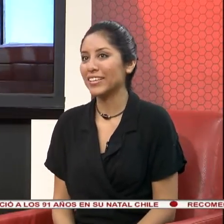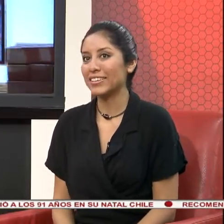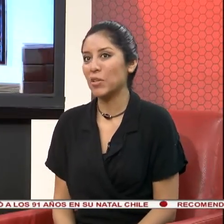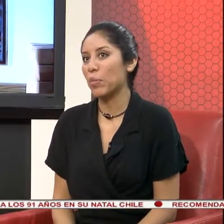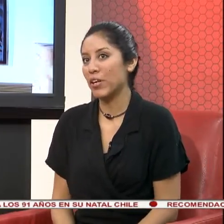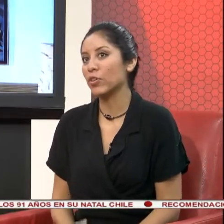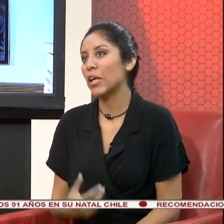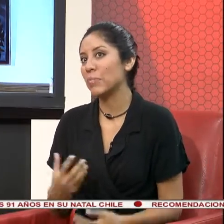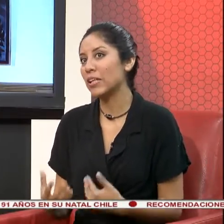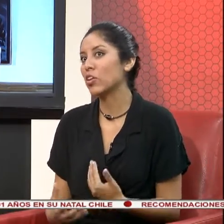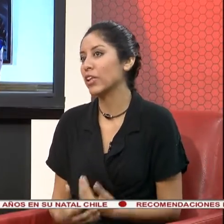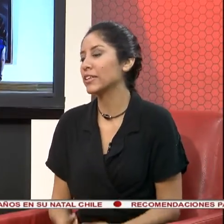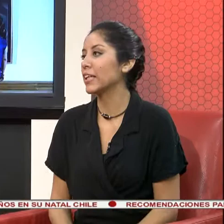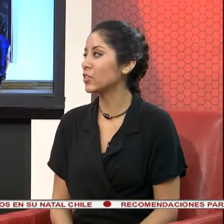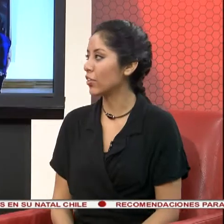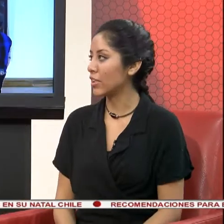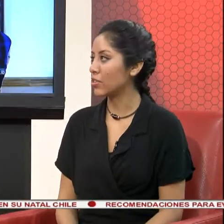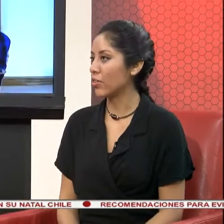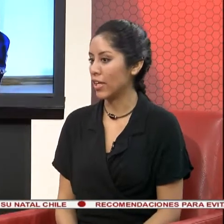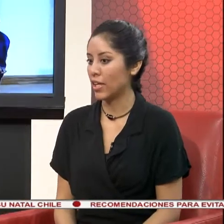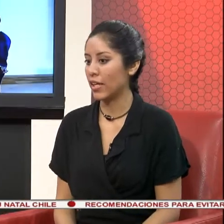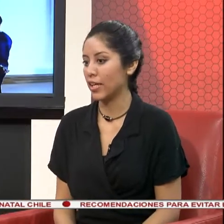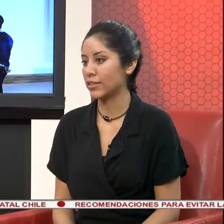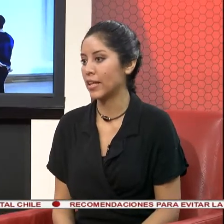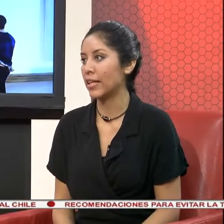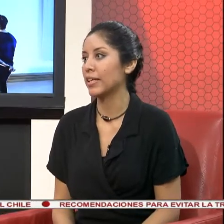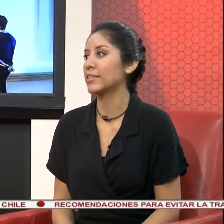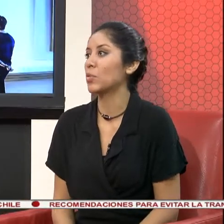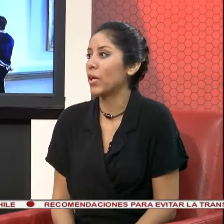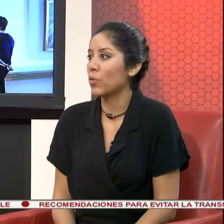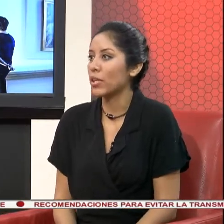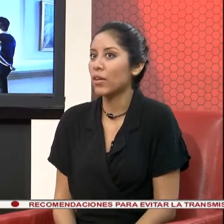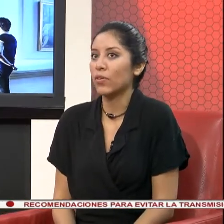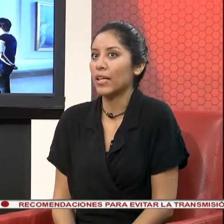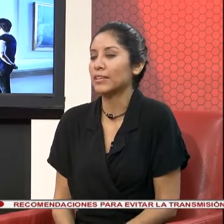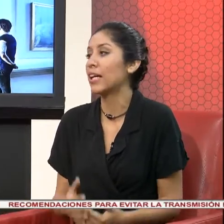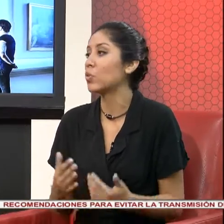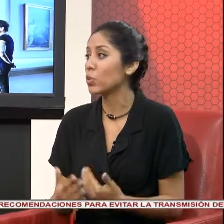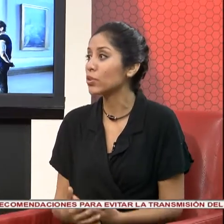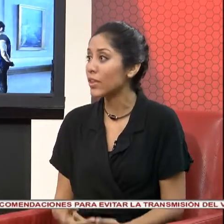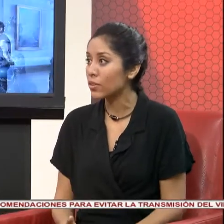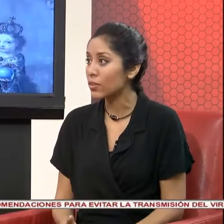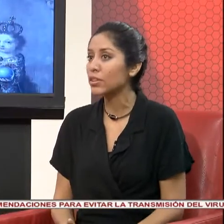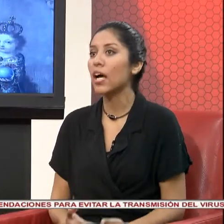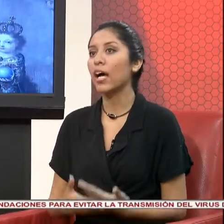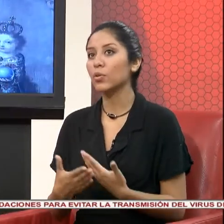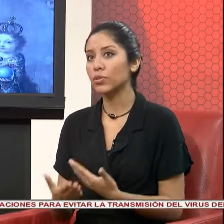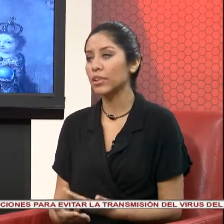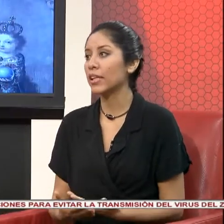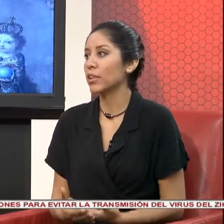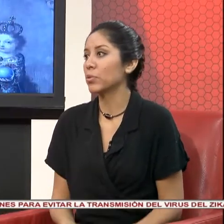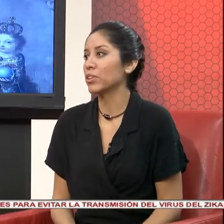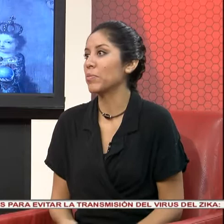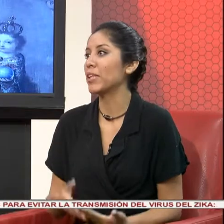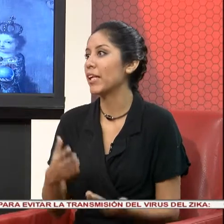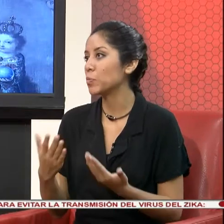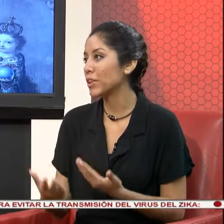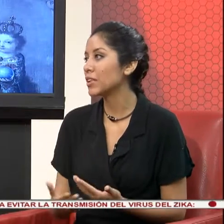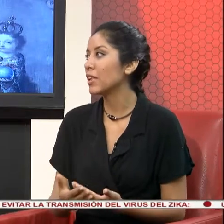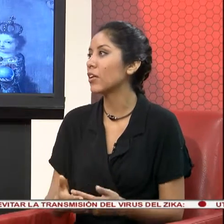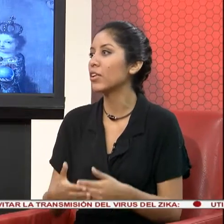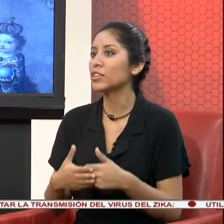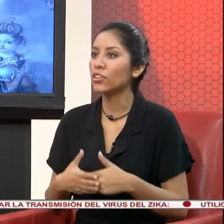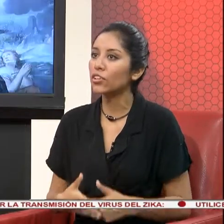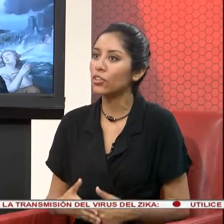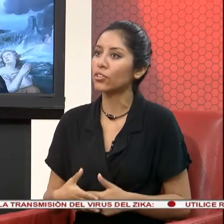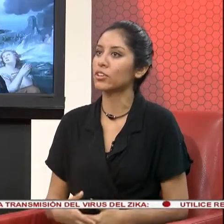Claro. Pero también lo que se hizo dentro de esta curaduría fue hacer algunos textos, algunos relativos también a las piezas